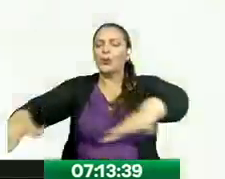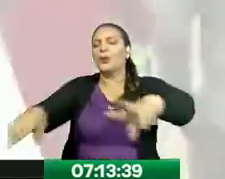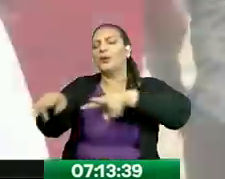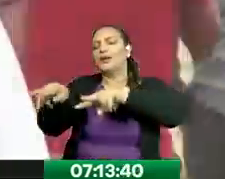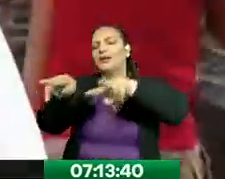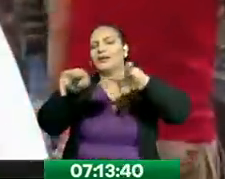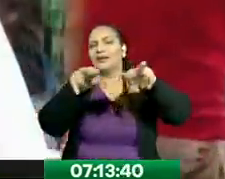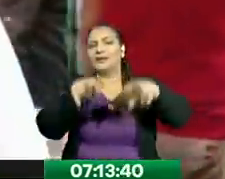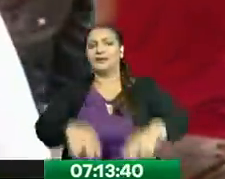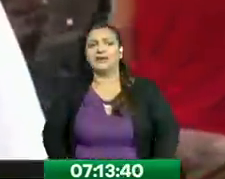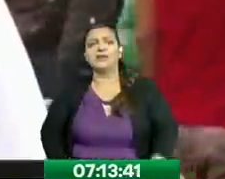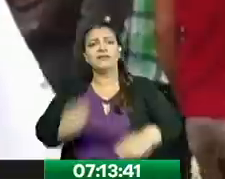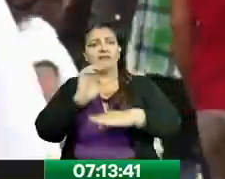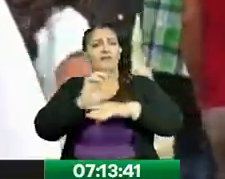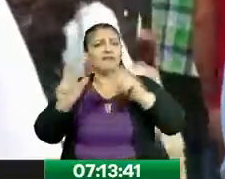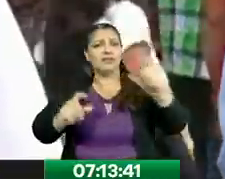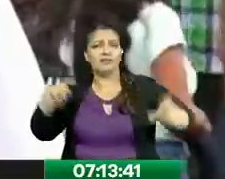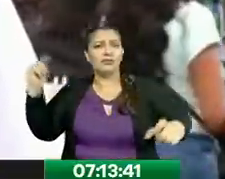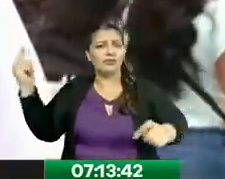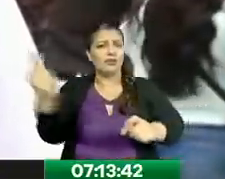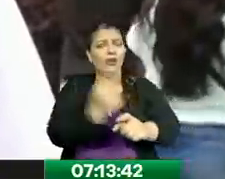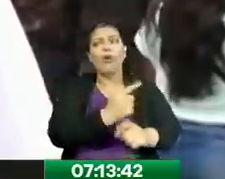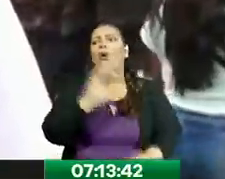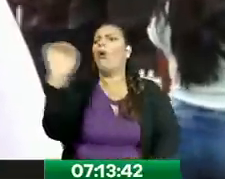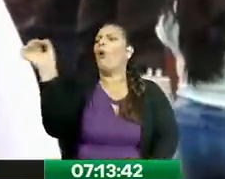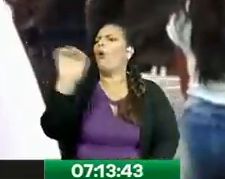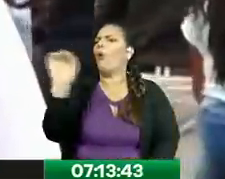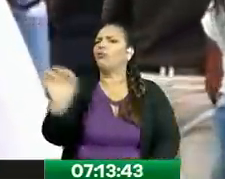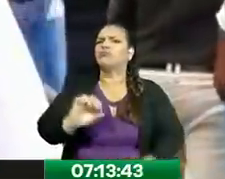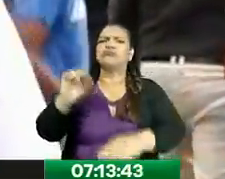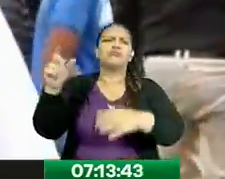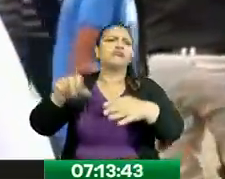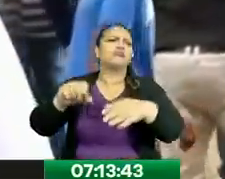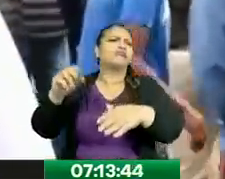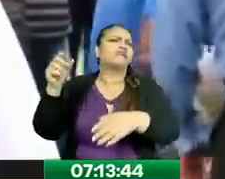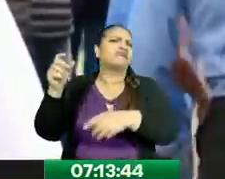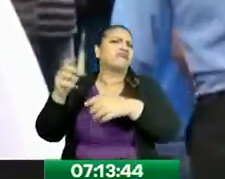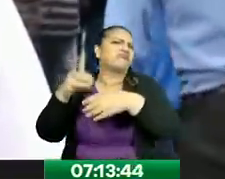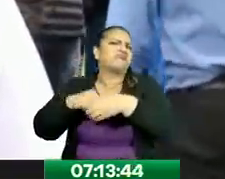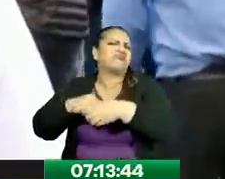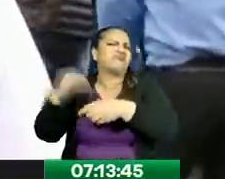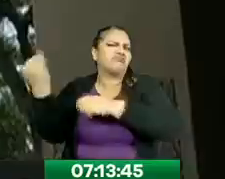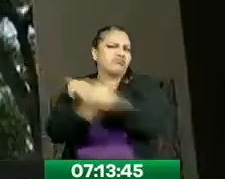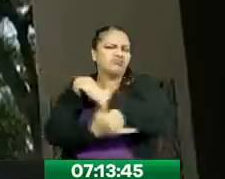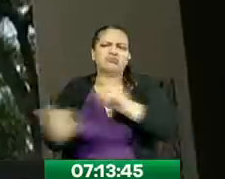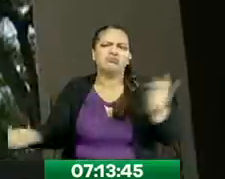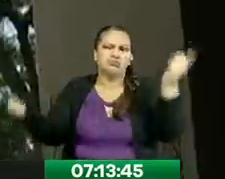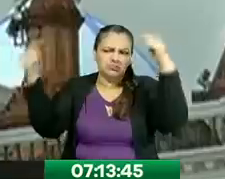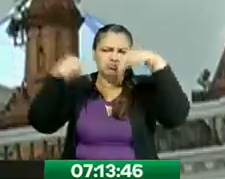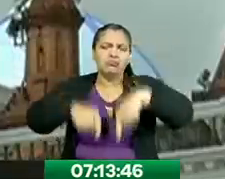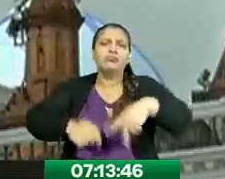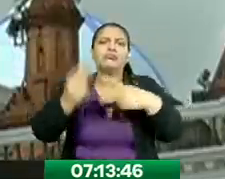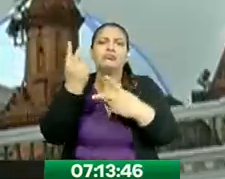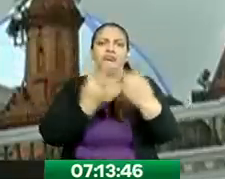y extranjeros en general para que nos acompañen en estas fiestas que tienen más de 350 actividades